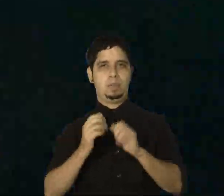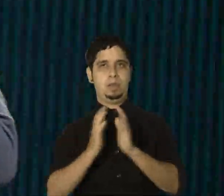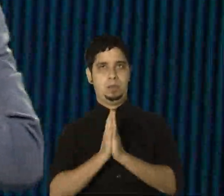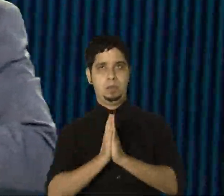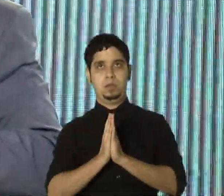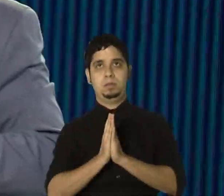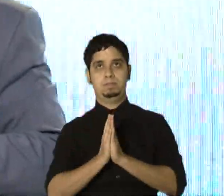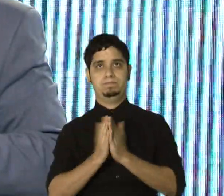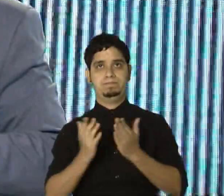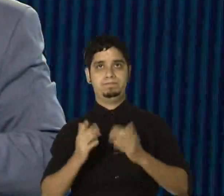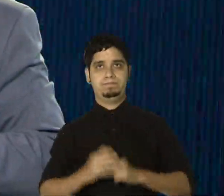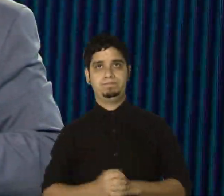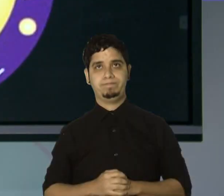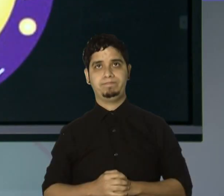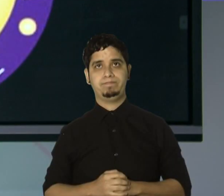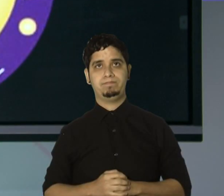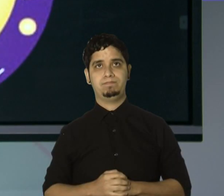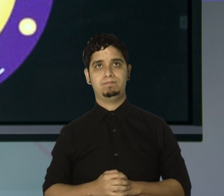solicitar a la Junta.